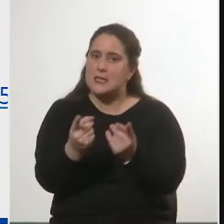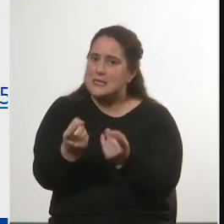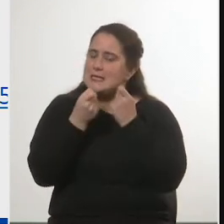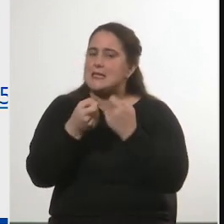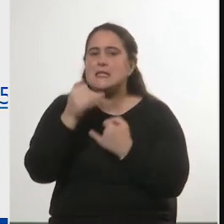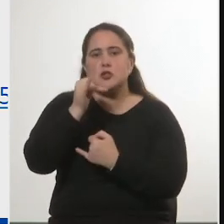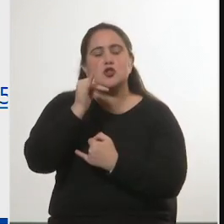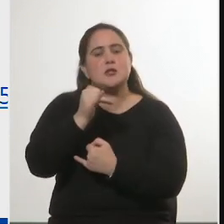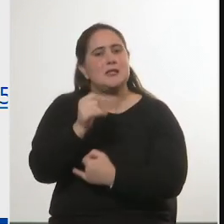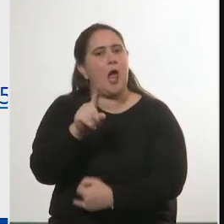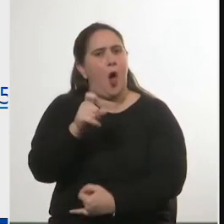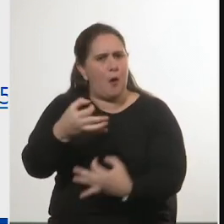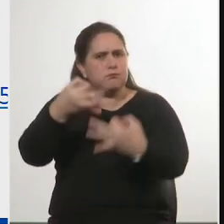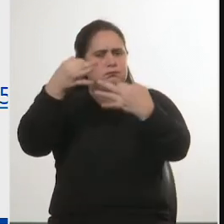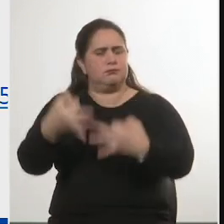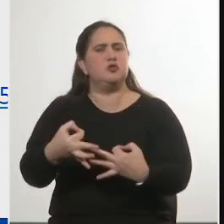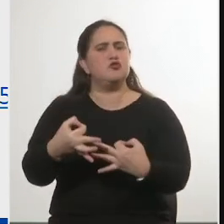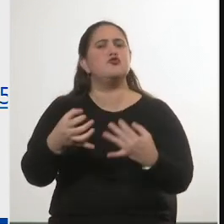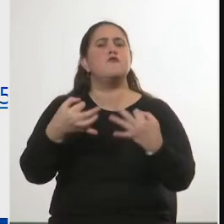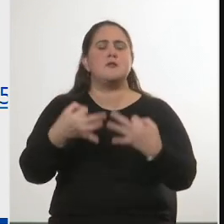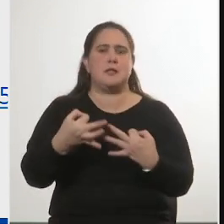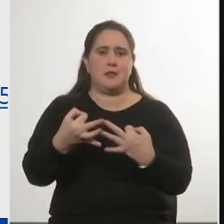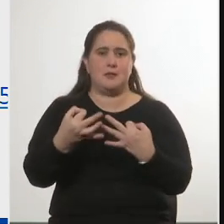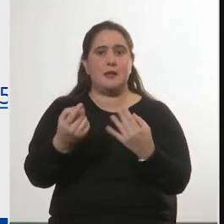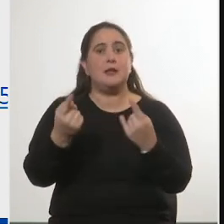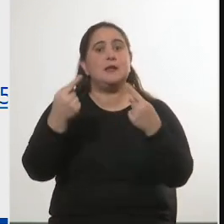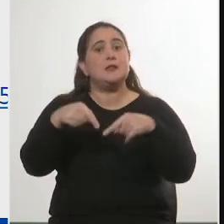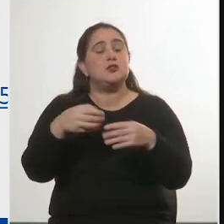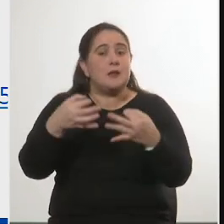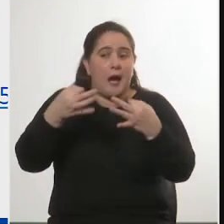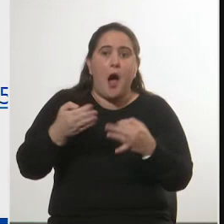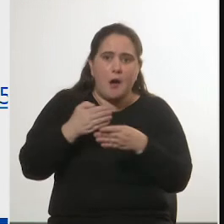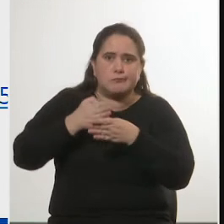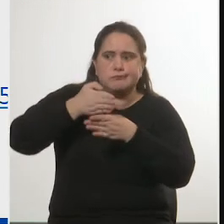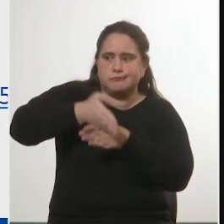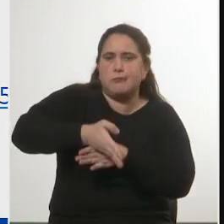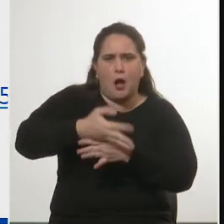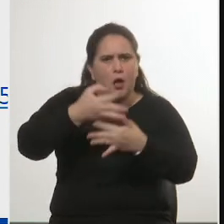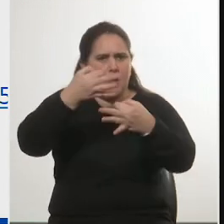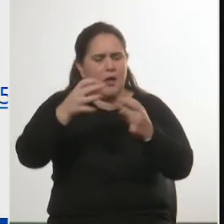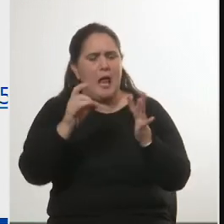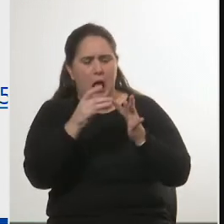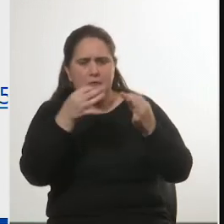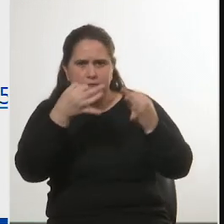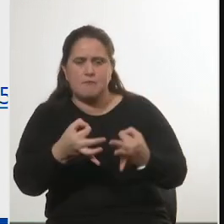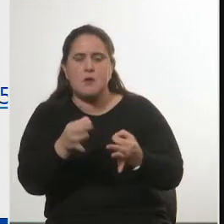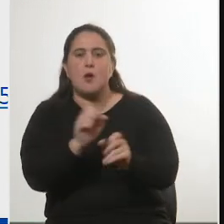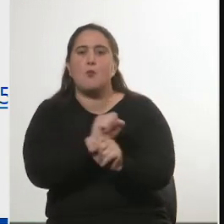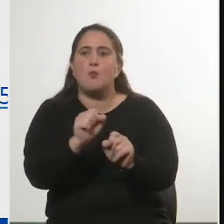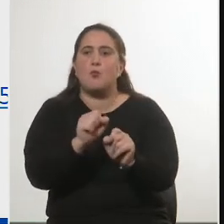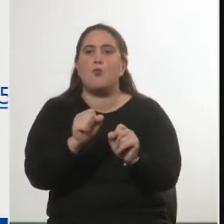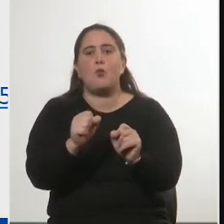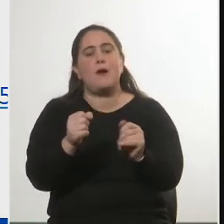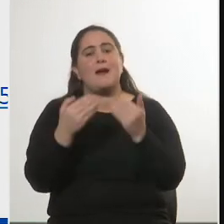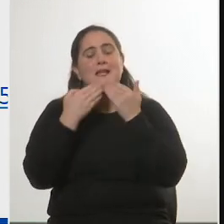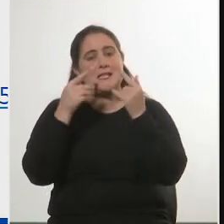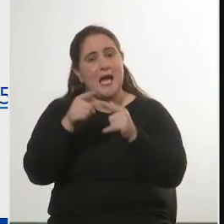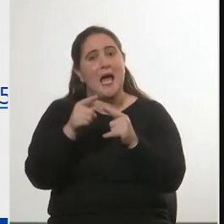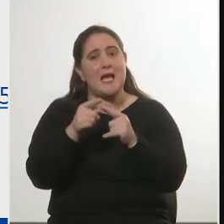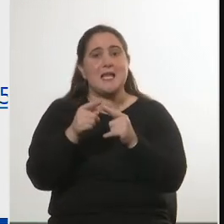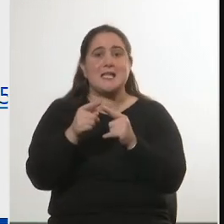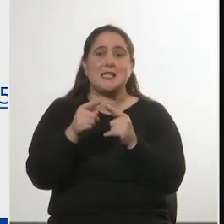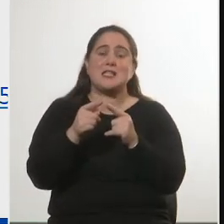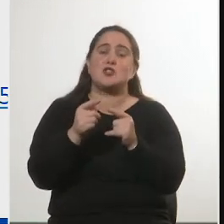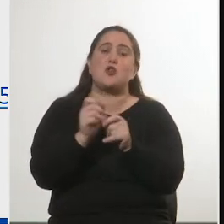de un abastecimiento satisfactorio. Eso es suficiente, seguro y accesible, que pueda mitigar la